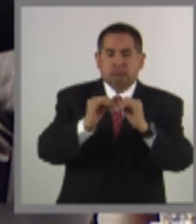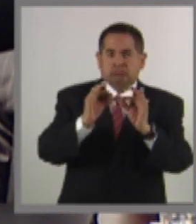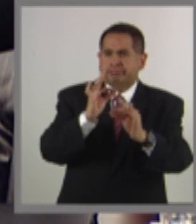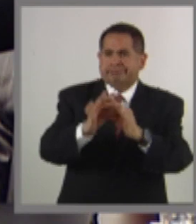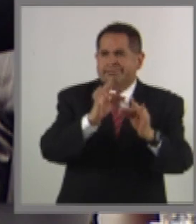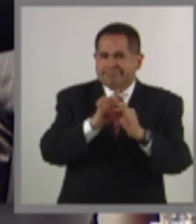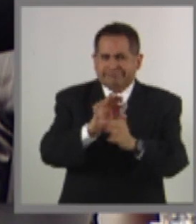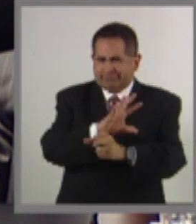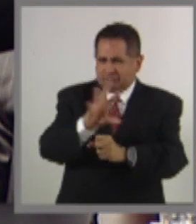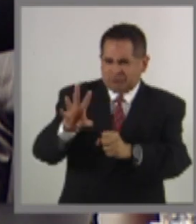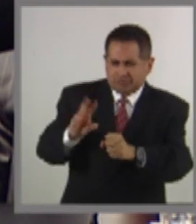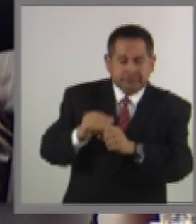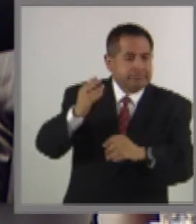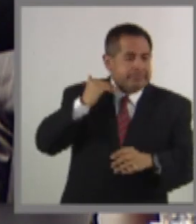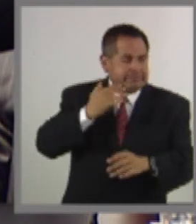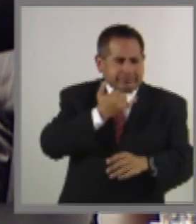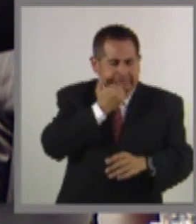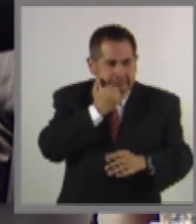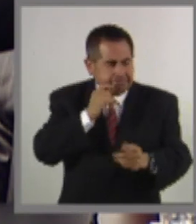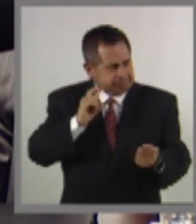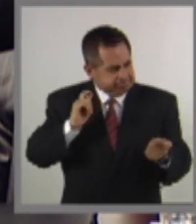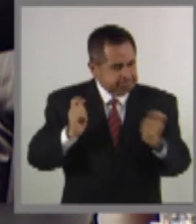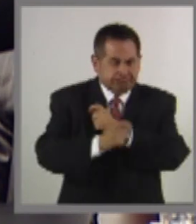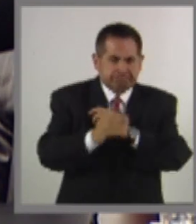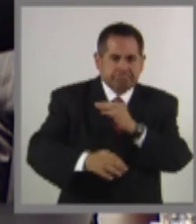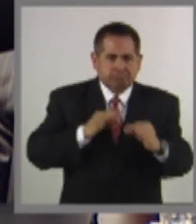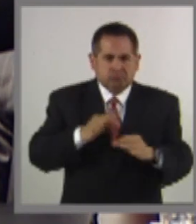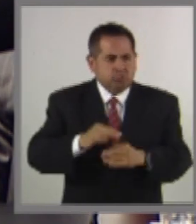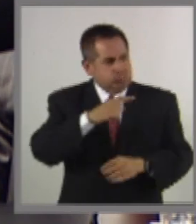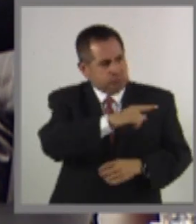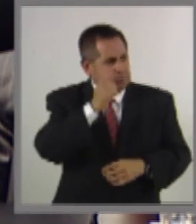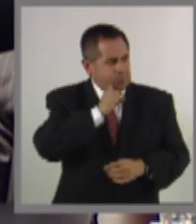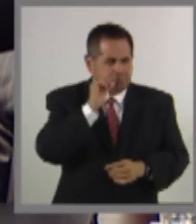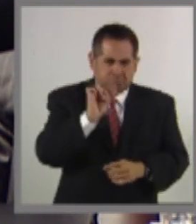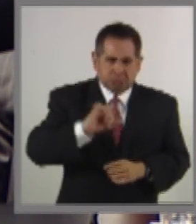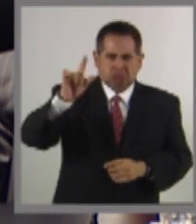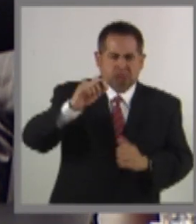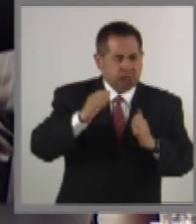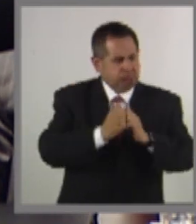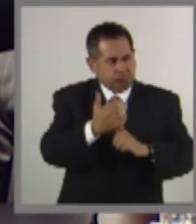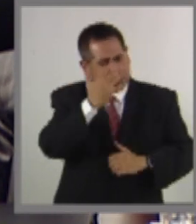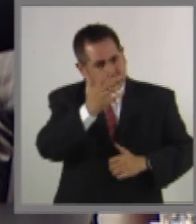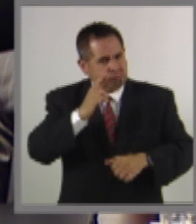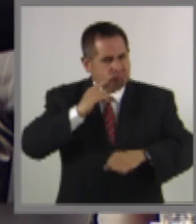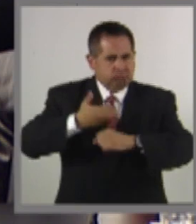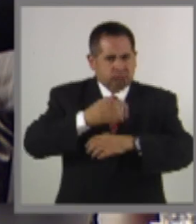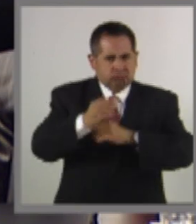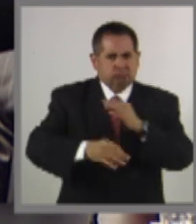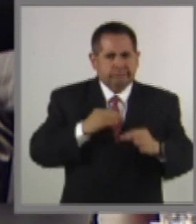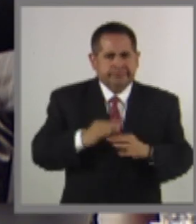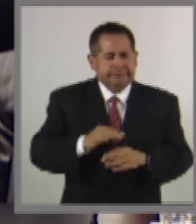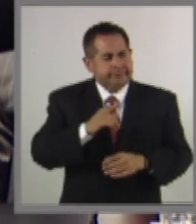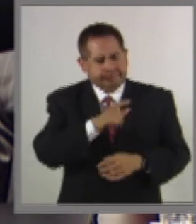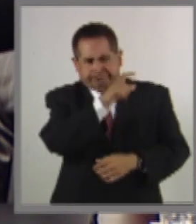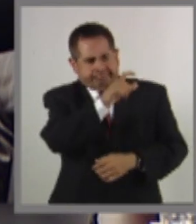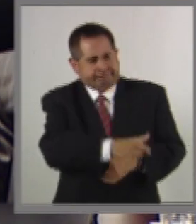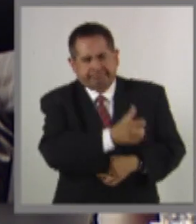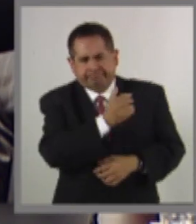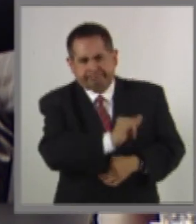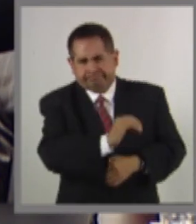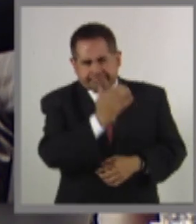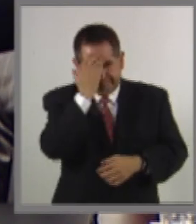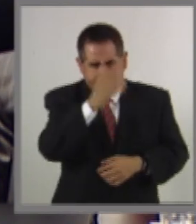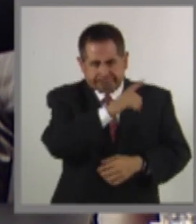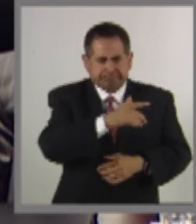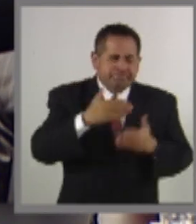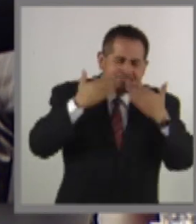cómo lo recibiste. Lo hiciste siempre con profesionalismo, con seriedad, con algo que te caracteriza, con